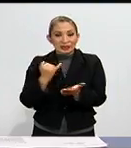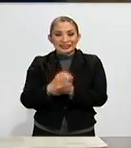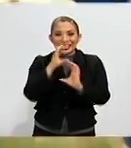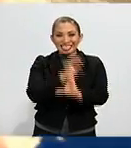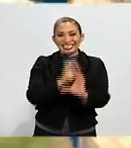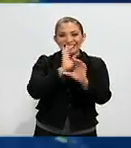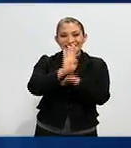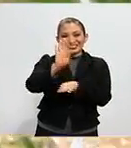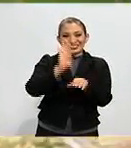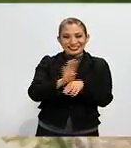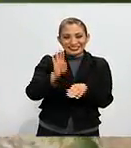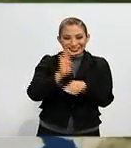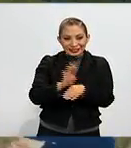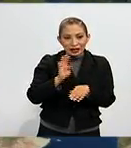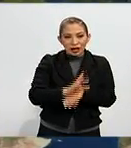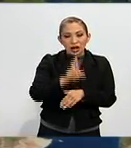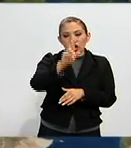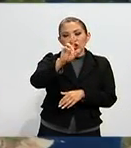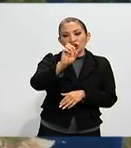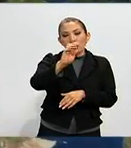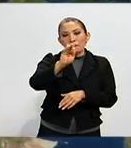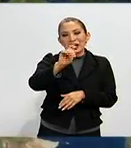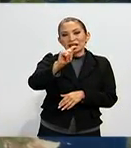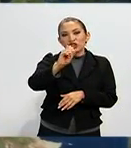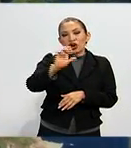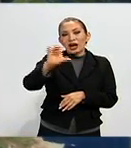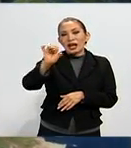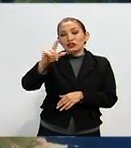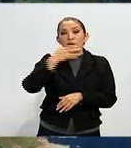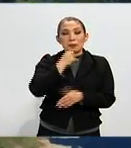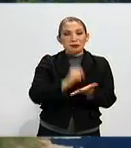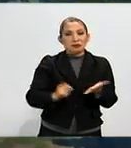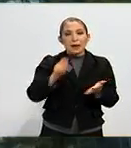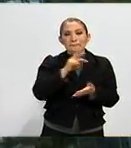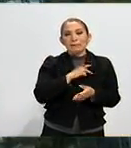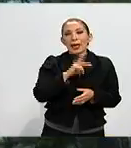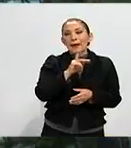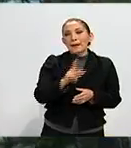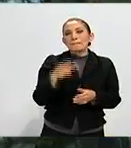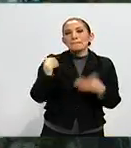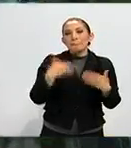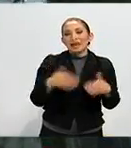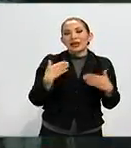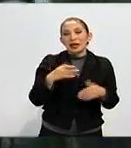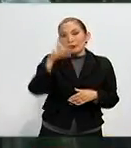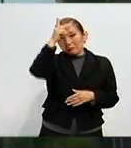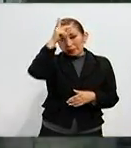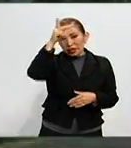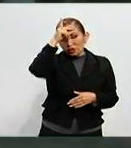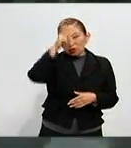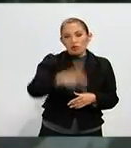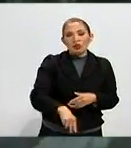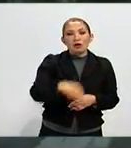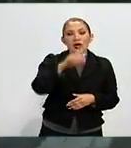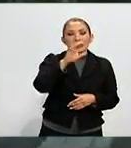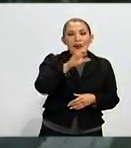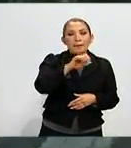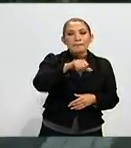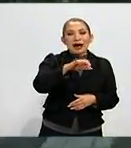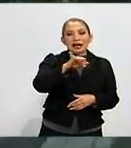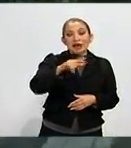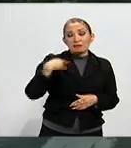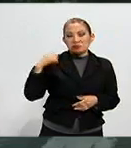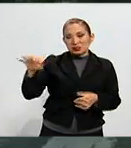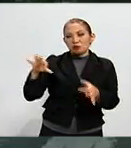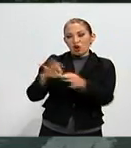cantante brasileño Roberto Carlos y del escritor peruano Mario Vargas Llosa, vinculados a las empresas